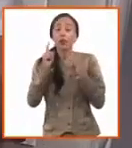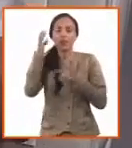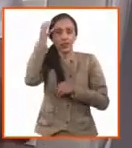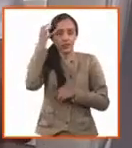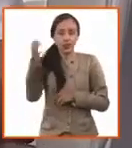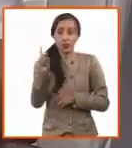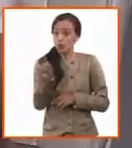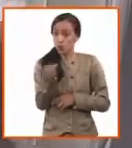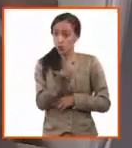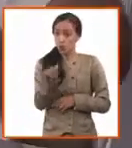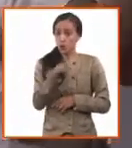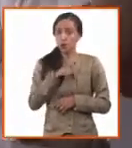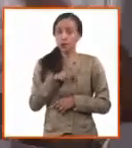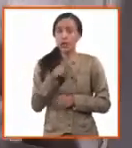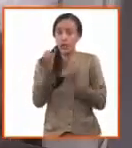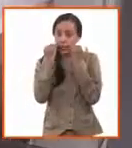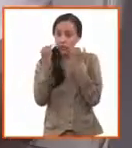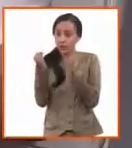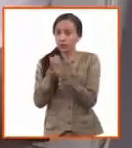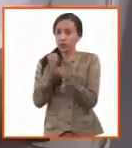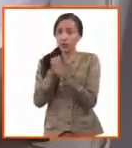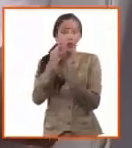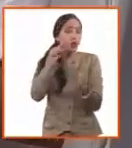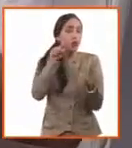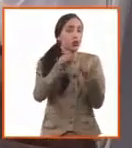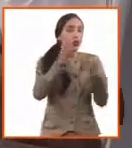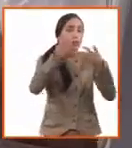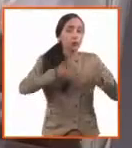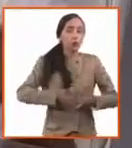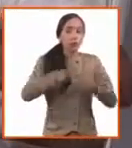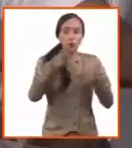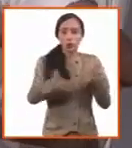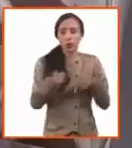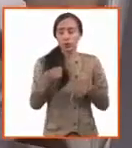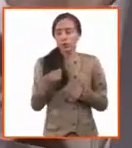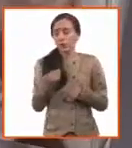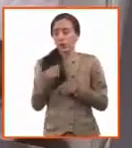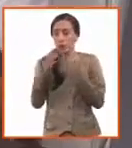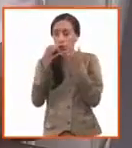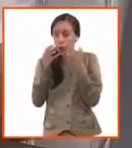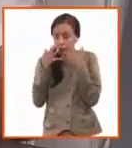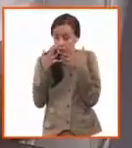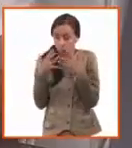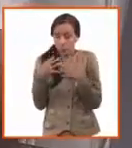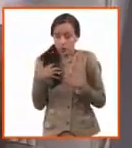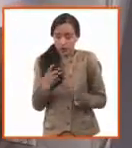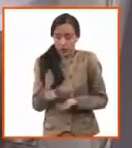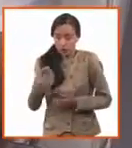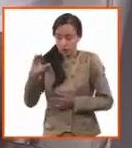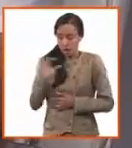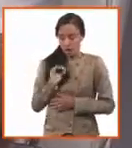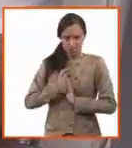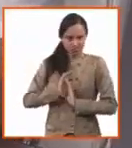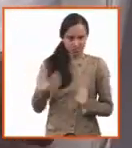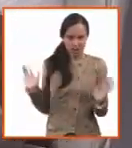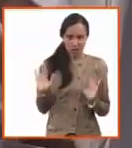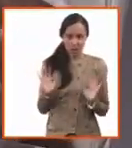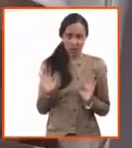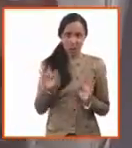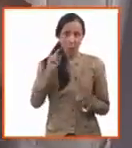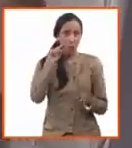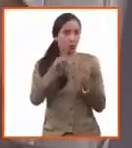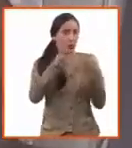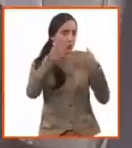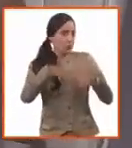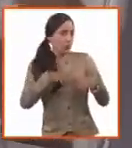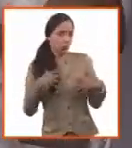los intereses los trabajan por un lado los objetivos la producción por el interés andamos el tren de salario más nada los intereses los objetivos la producción